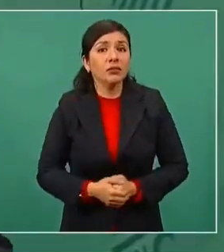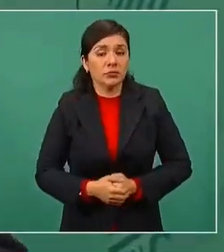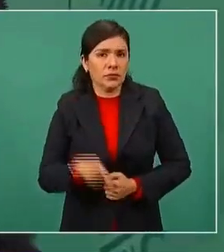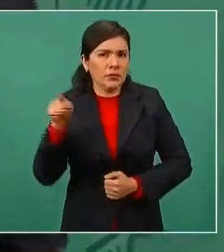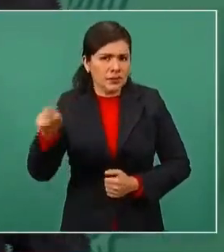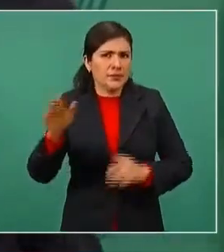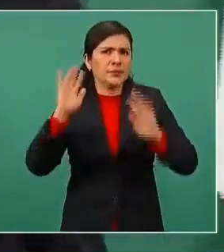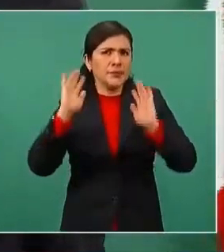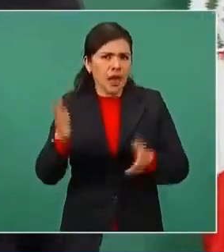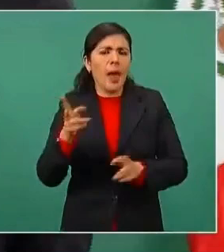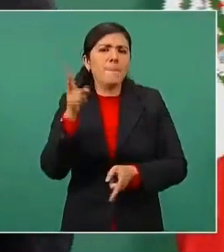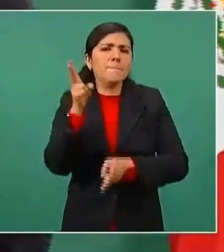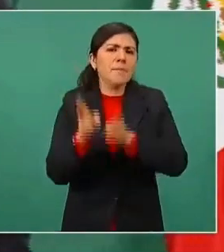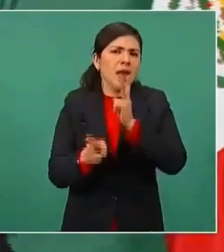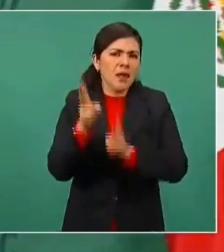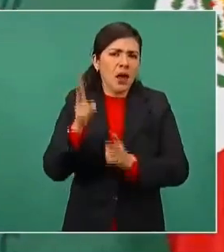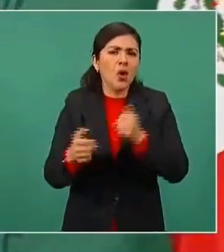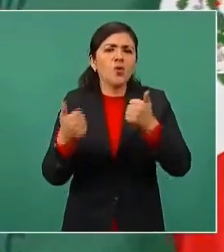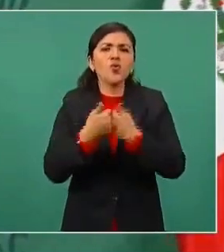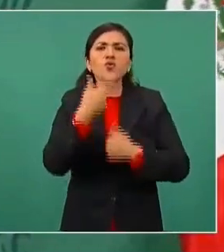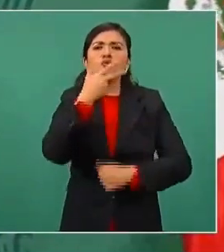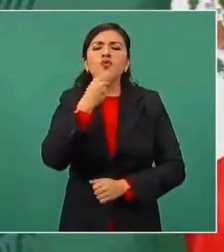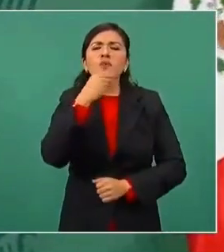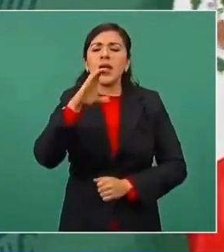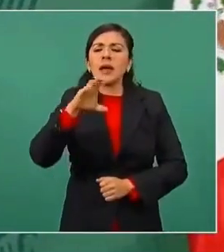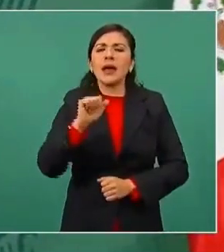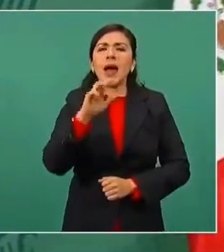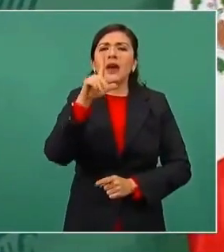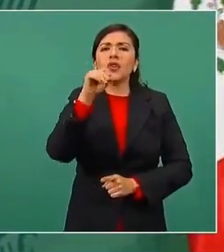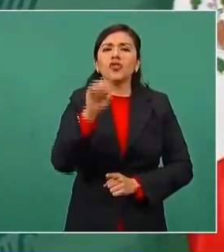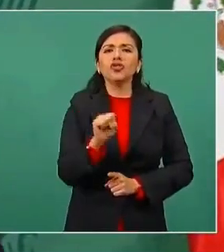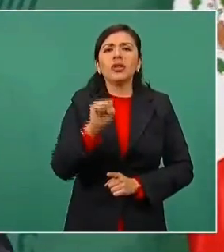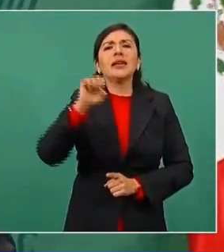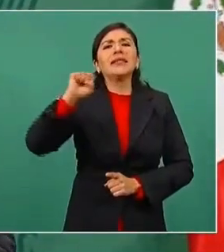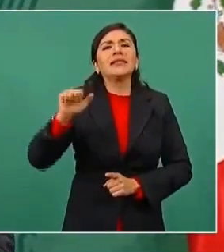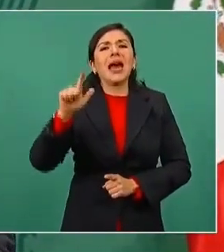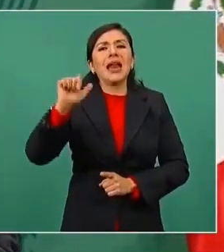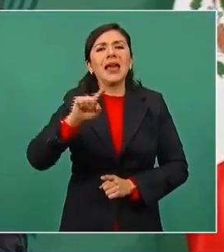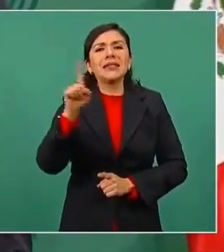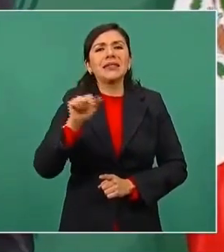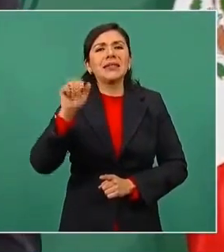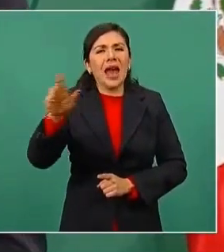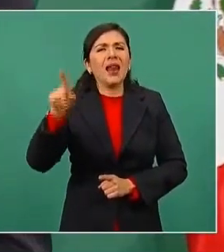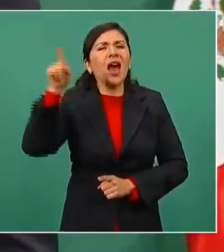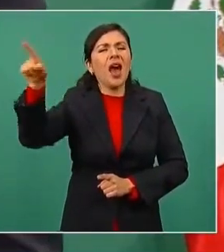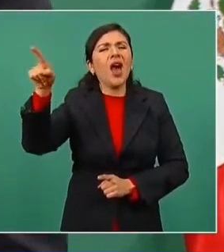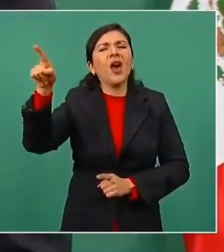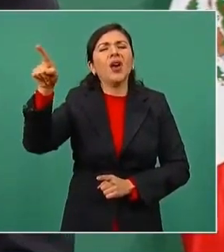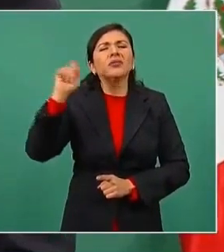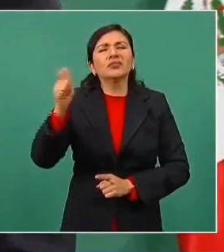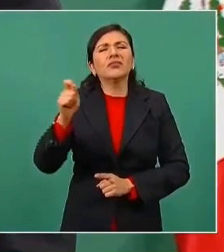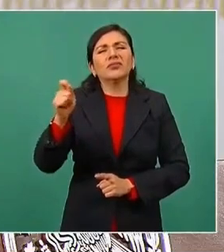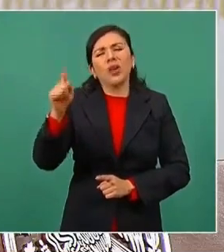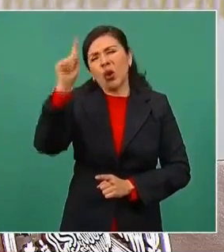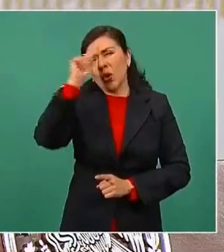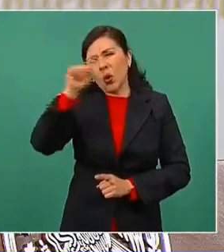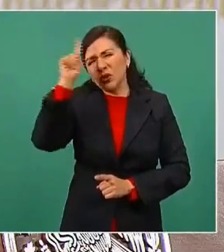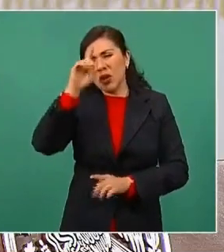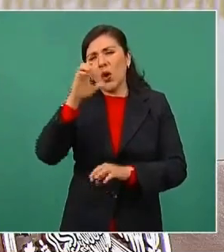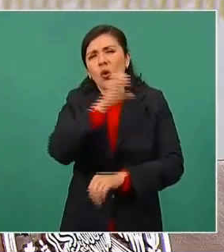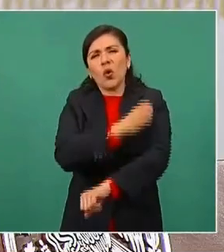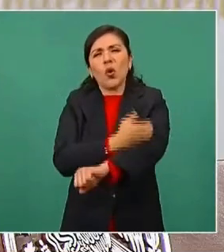hablado a Carlos Salazar del Consejo Coordinador Empresarial para